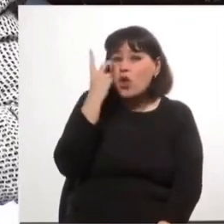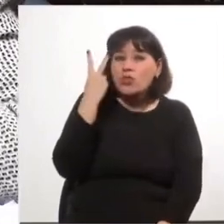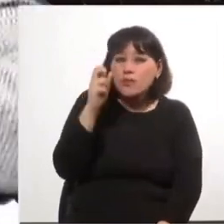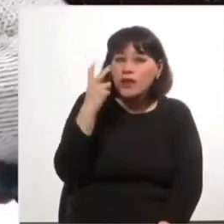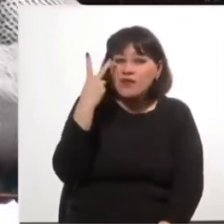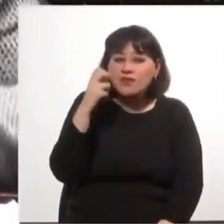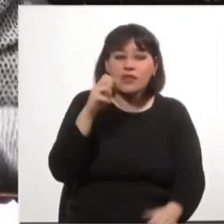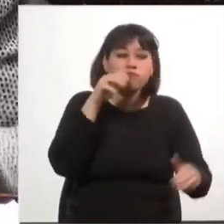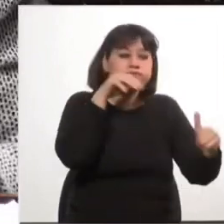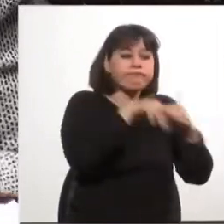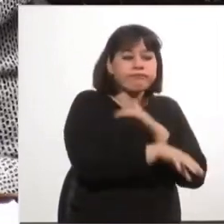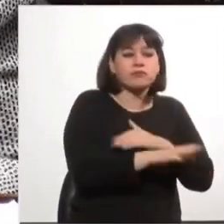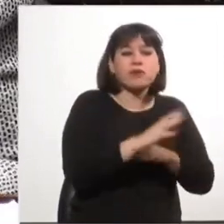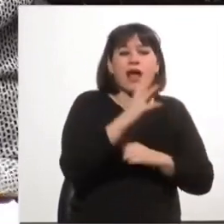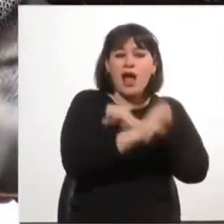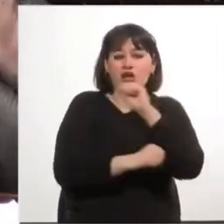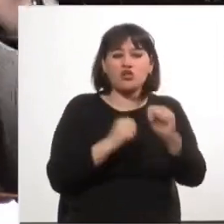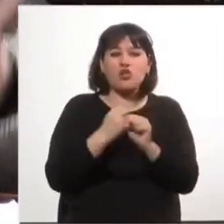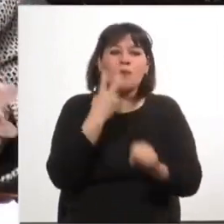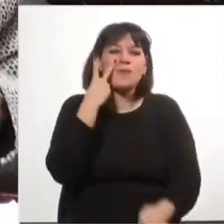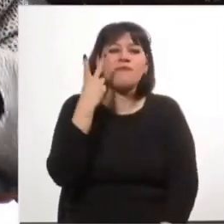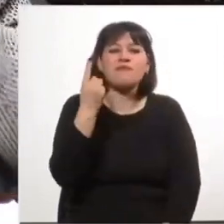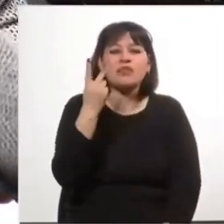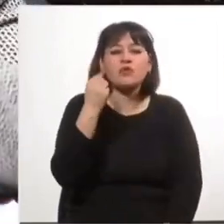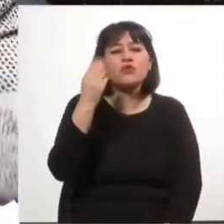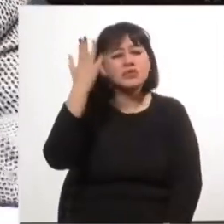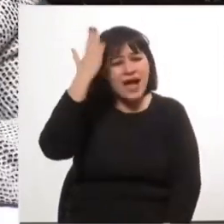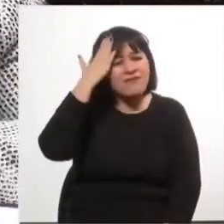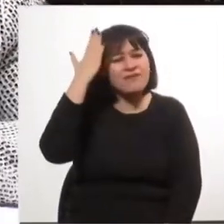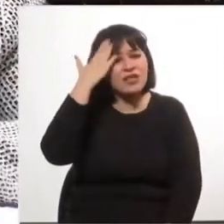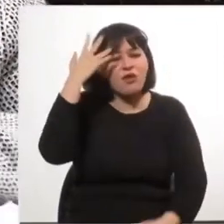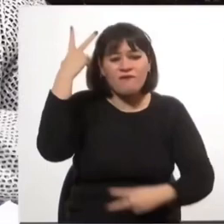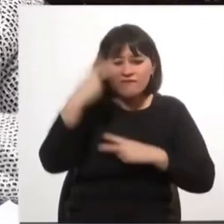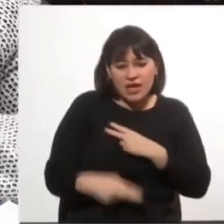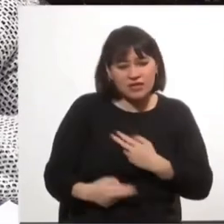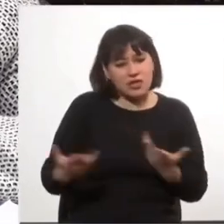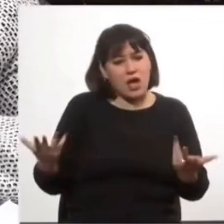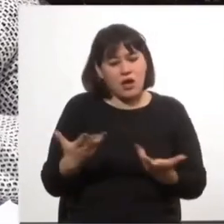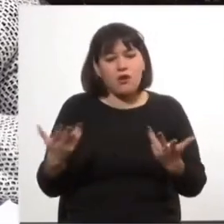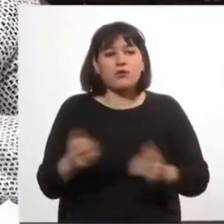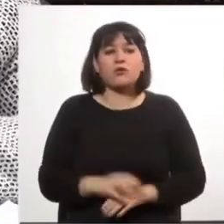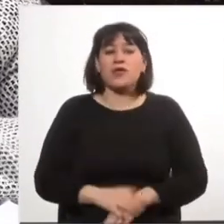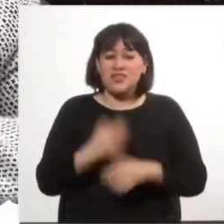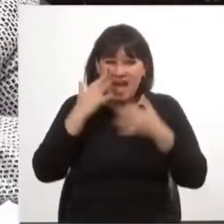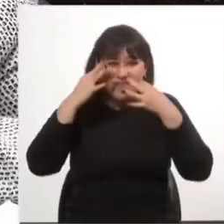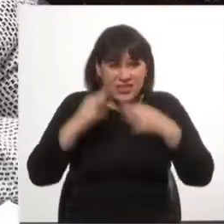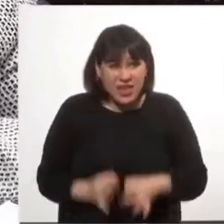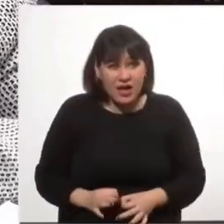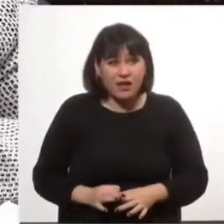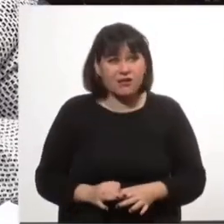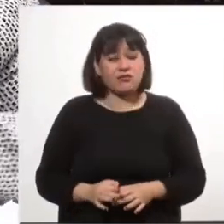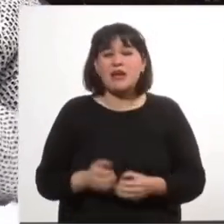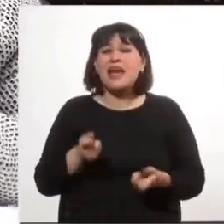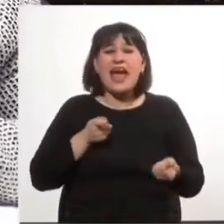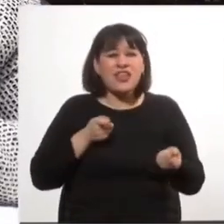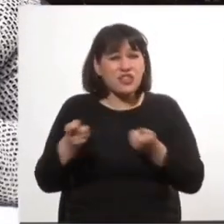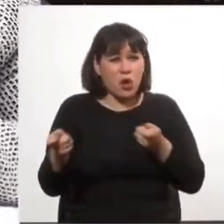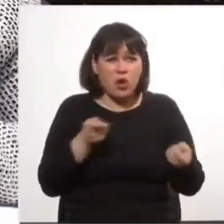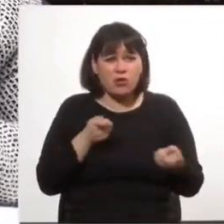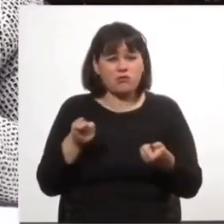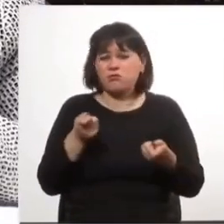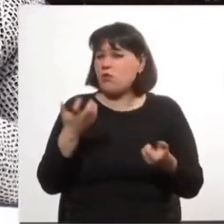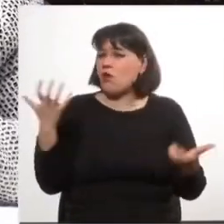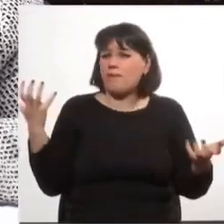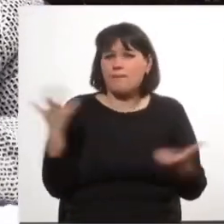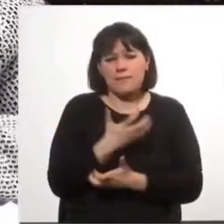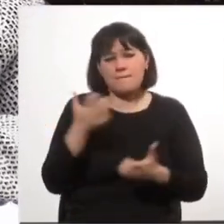figura archivado desde el año 2021, sabiendo que vencía cuando vencía. Es realmente una gestión